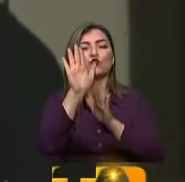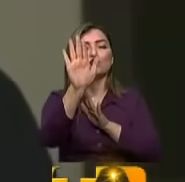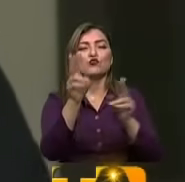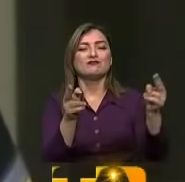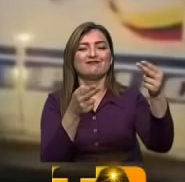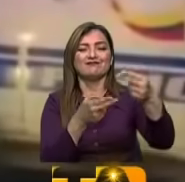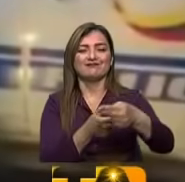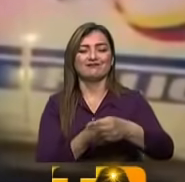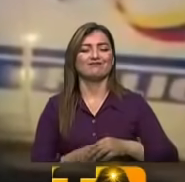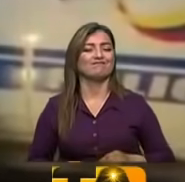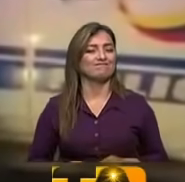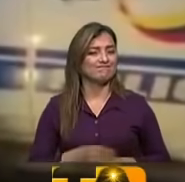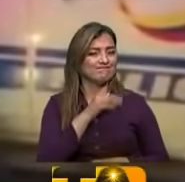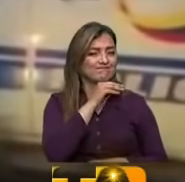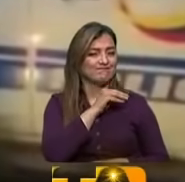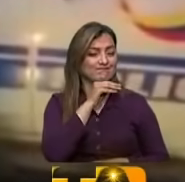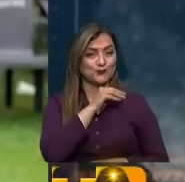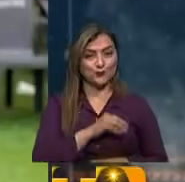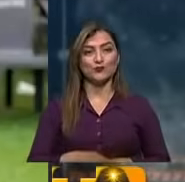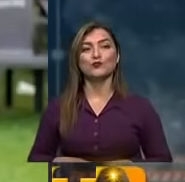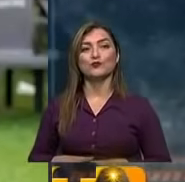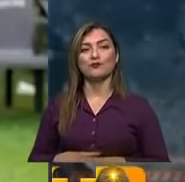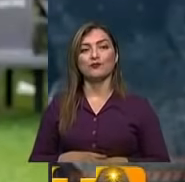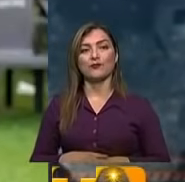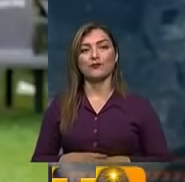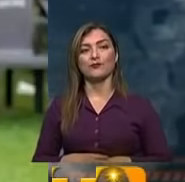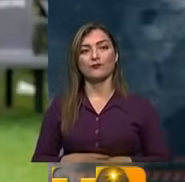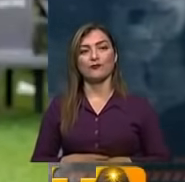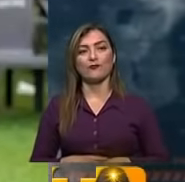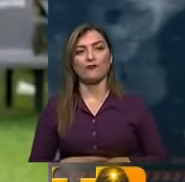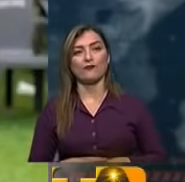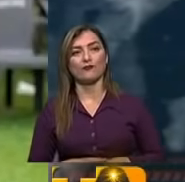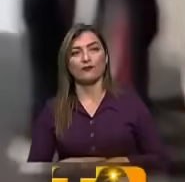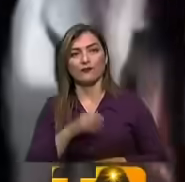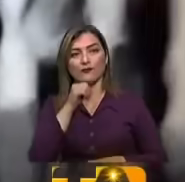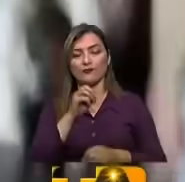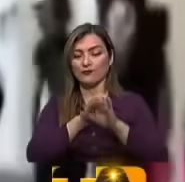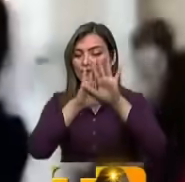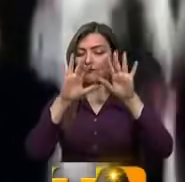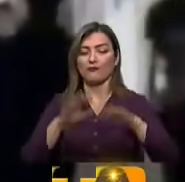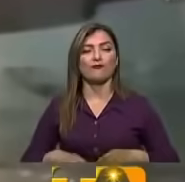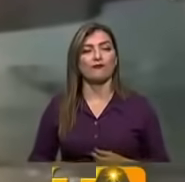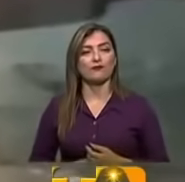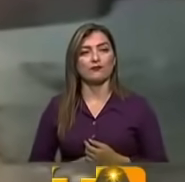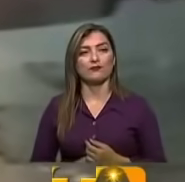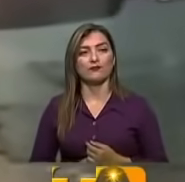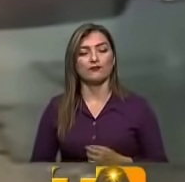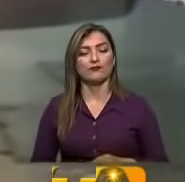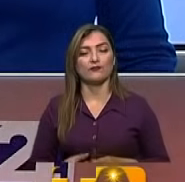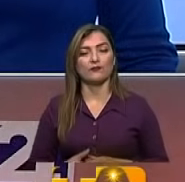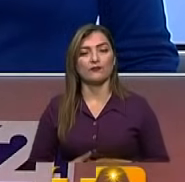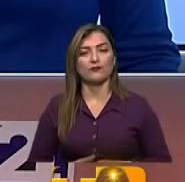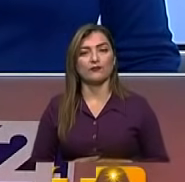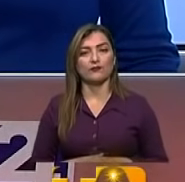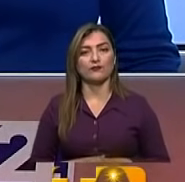el departamento de Izquierdo, en Manta. El caso no ha sido aclarado aún. En Quito, Fausto Yepes, 24